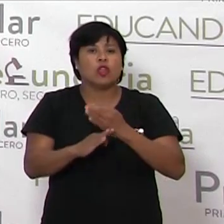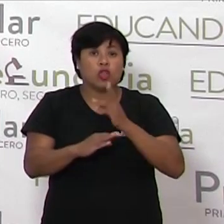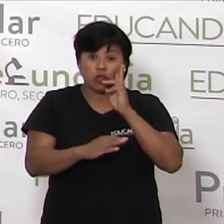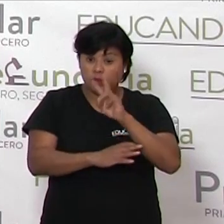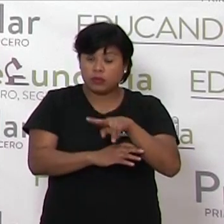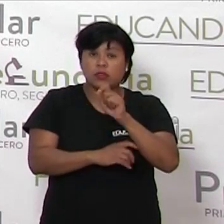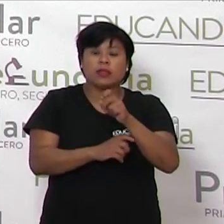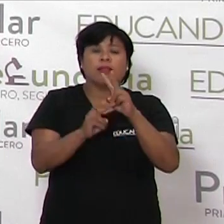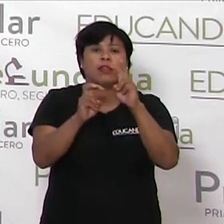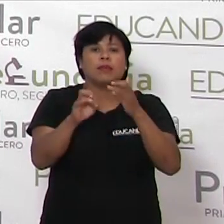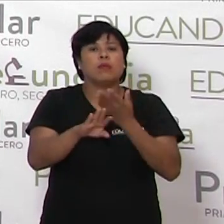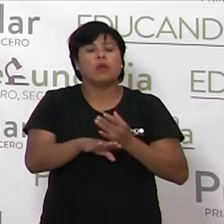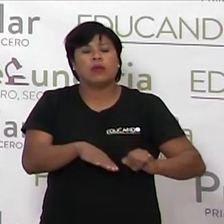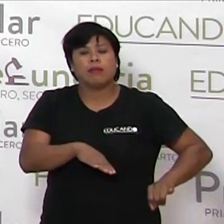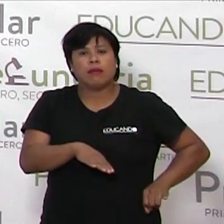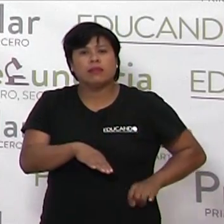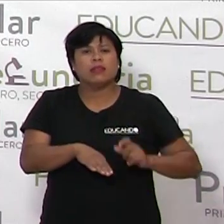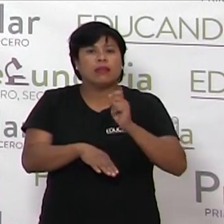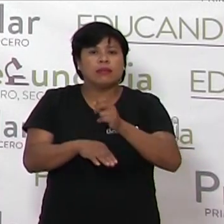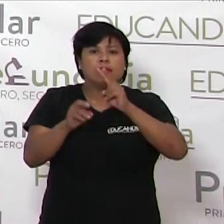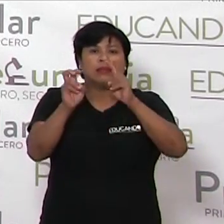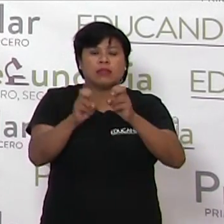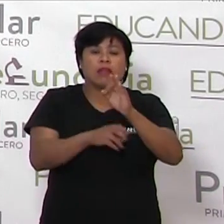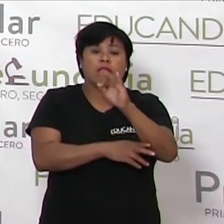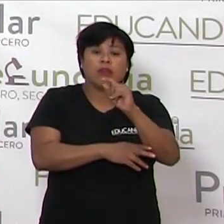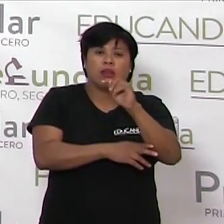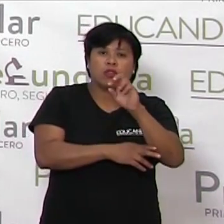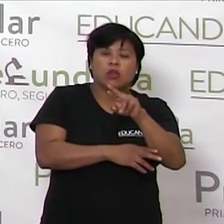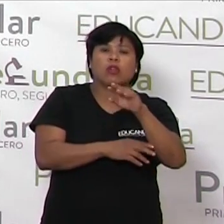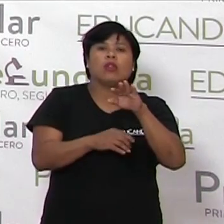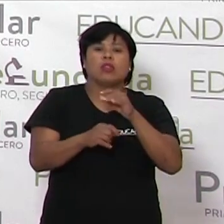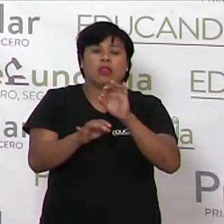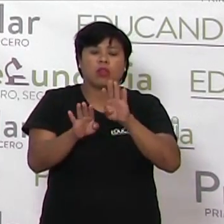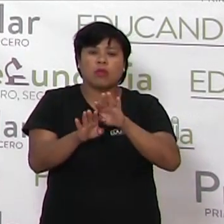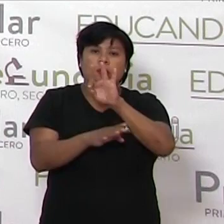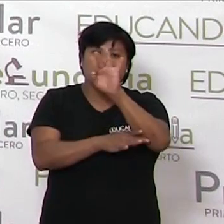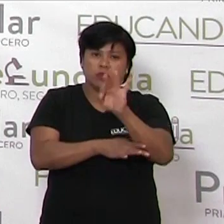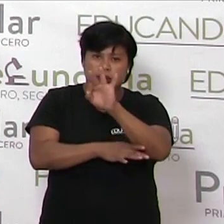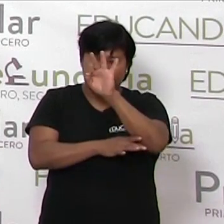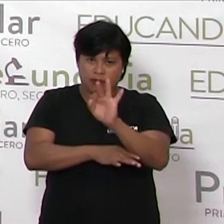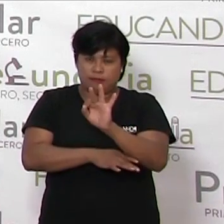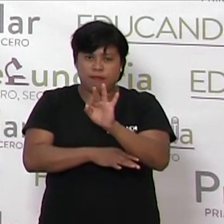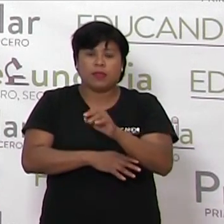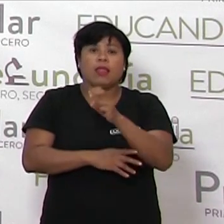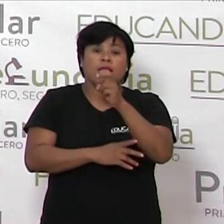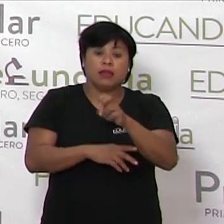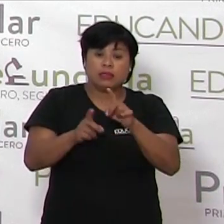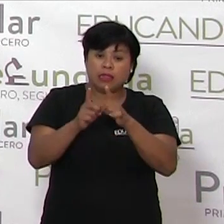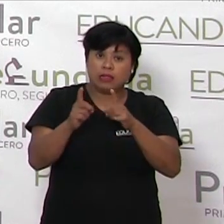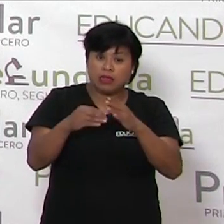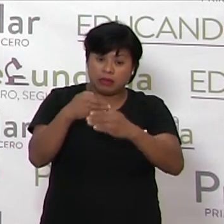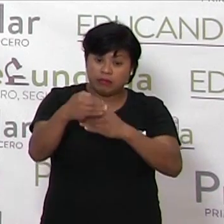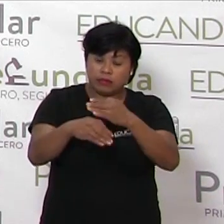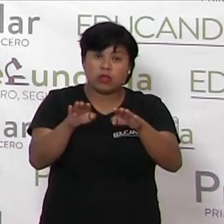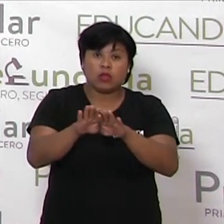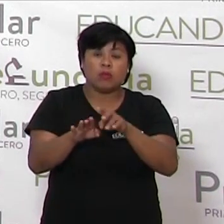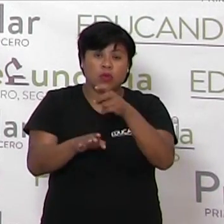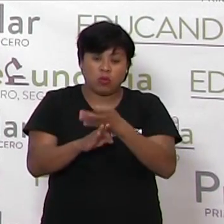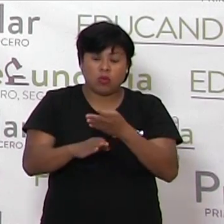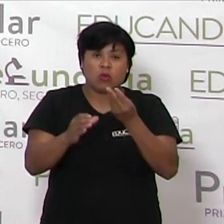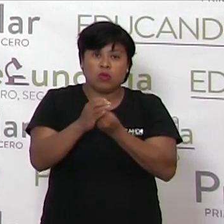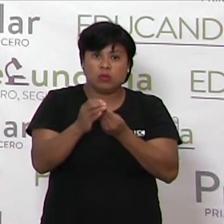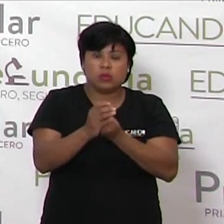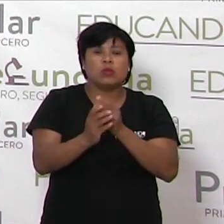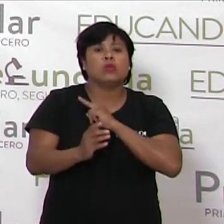otro tema muy interesante, el cual tiene por título Factor constante de proporcionalidad. En el desarrollo de esta sesión vamos